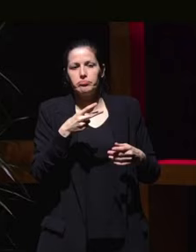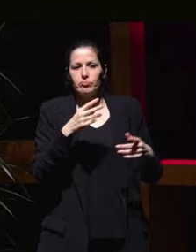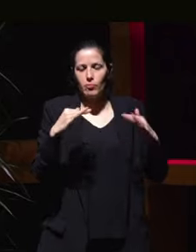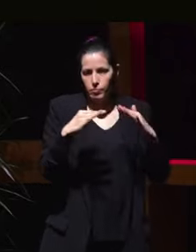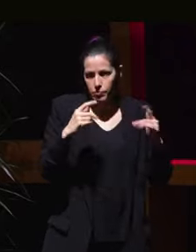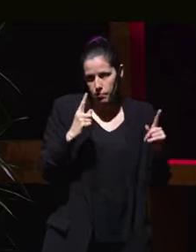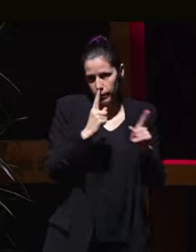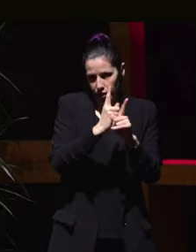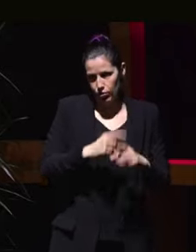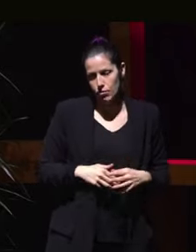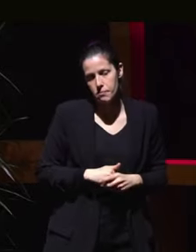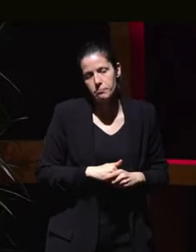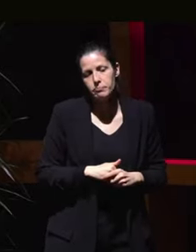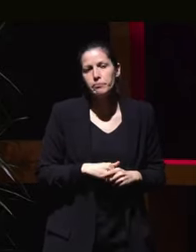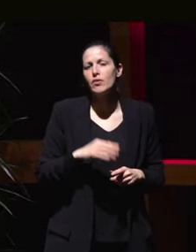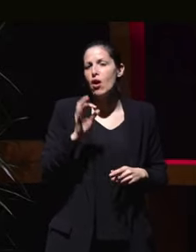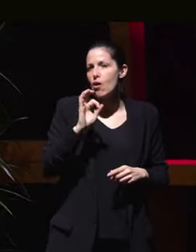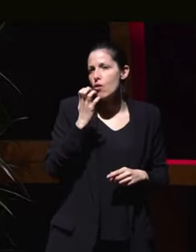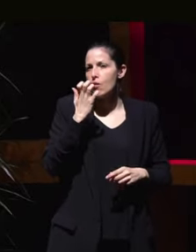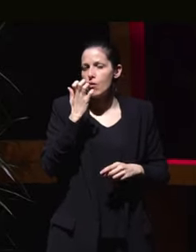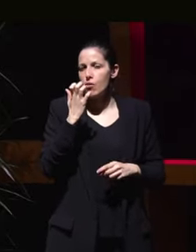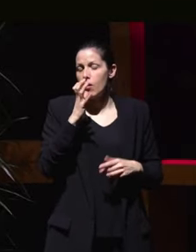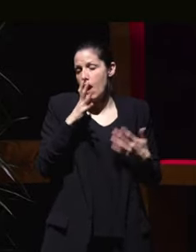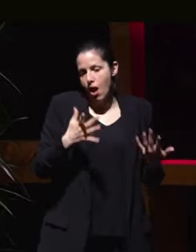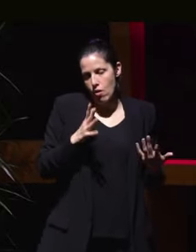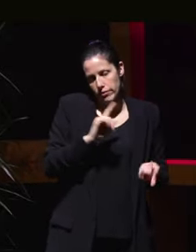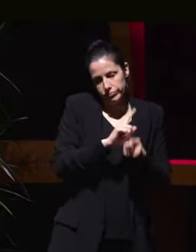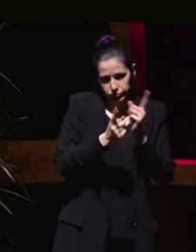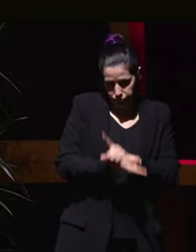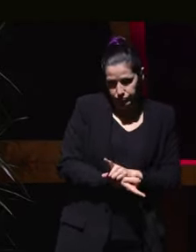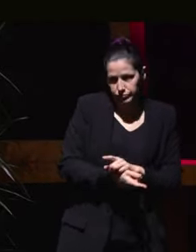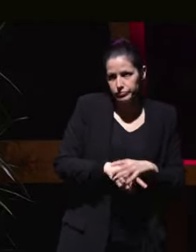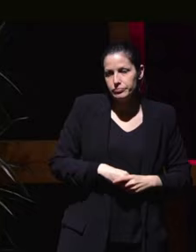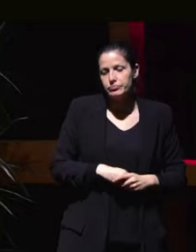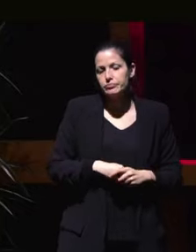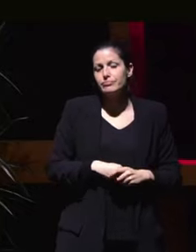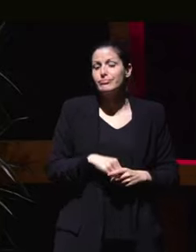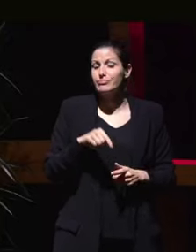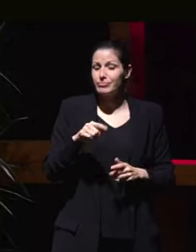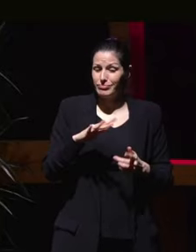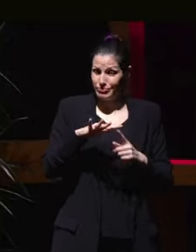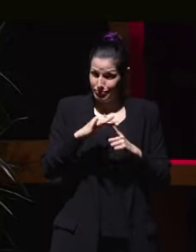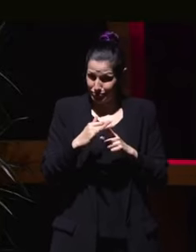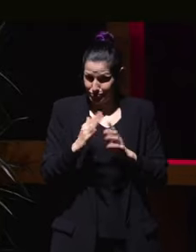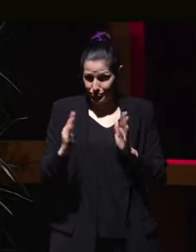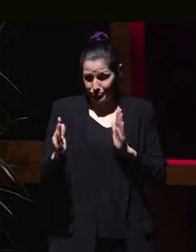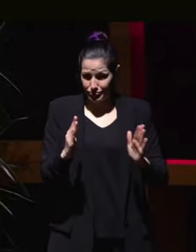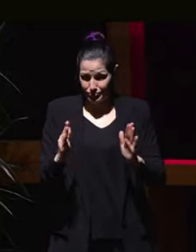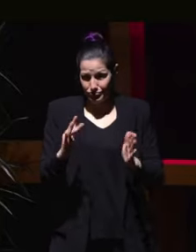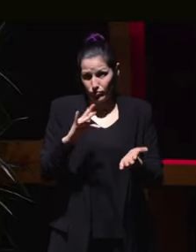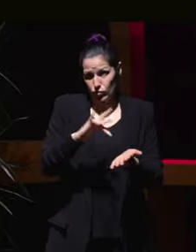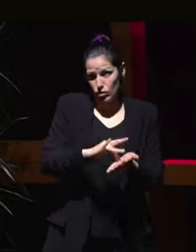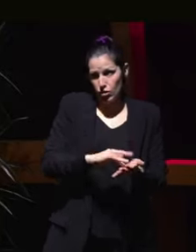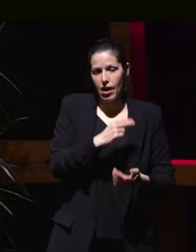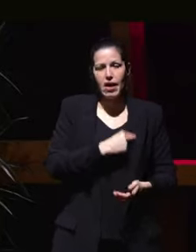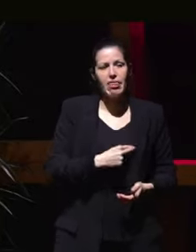nos descansos dos partidos e ao final dos partidos tendo esa voz importante. E ali viví, cando todavía o Celta estaba en segunda división,